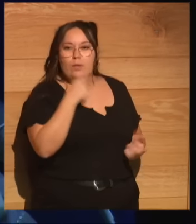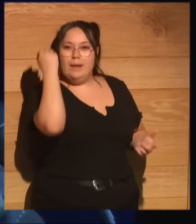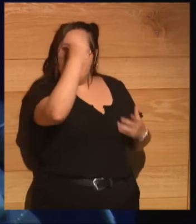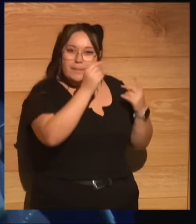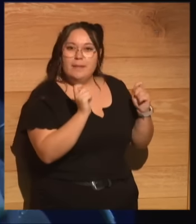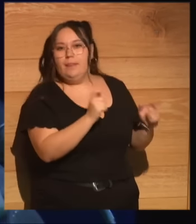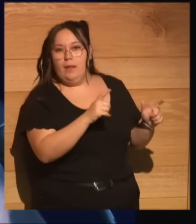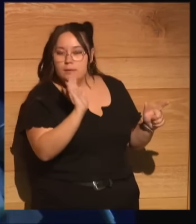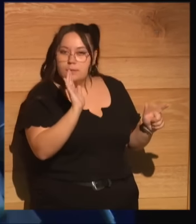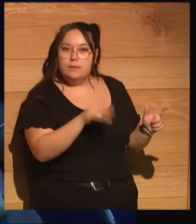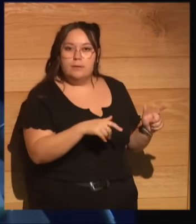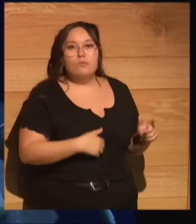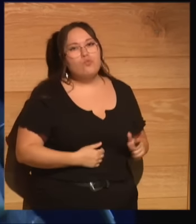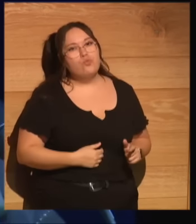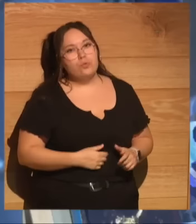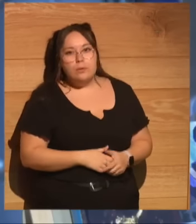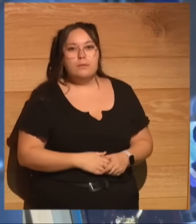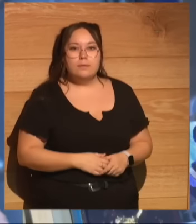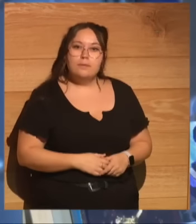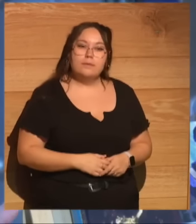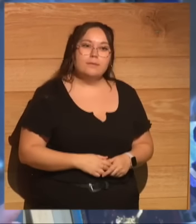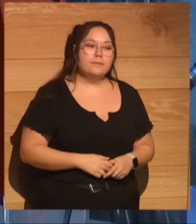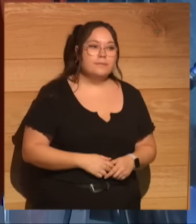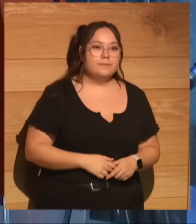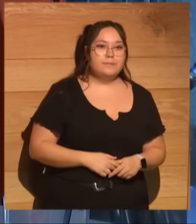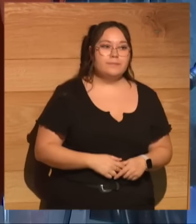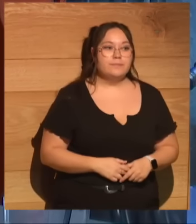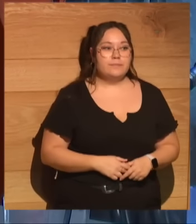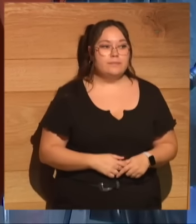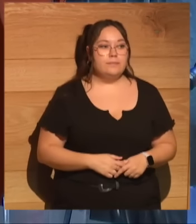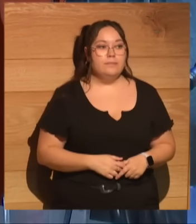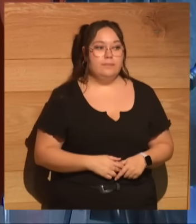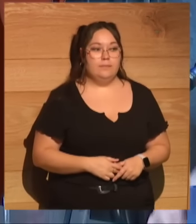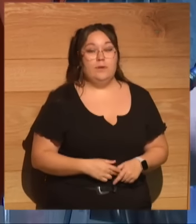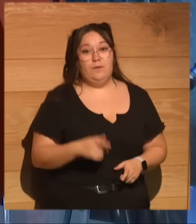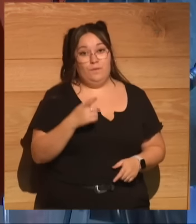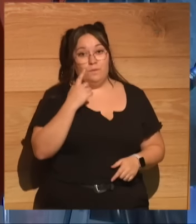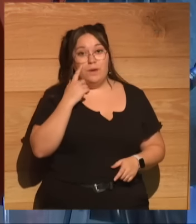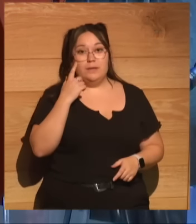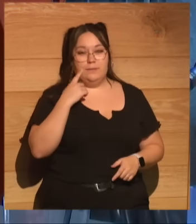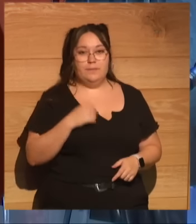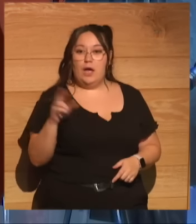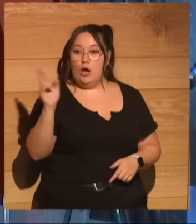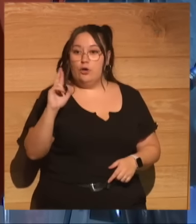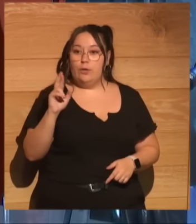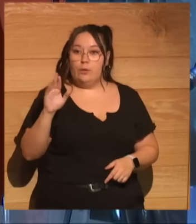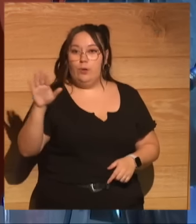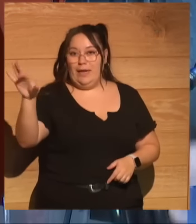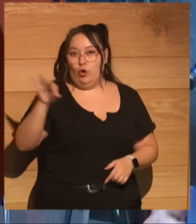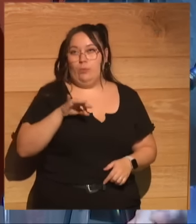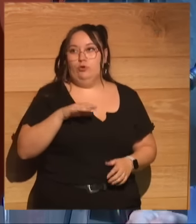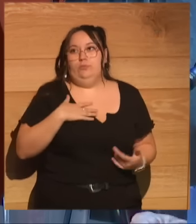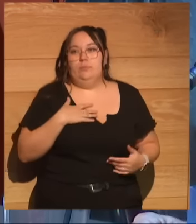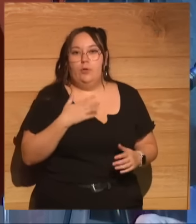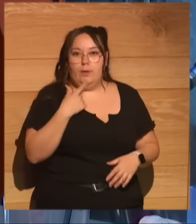para pensar. Pero si lo sientas. Pero le cogimos, fíjate, porque le cogimos a Rodrigo en un, o